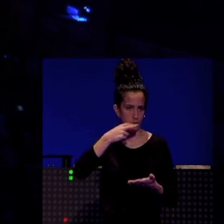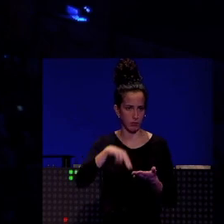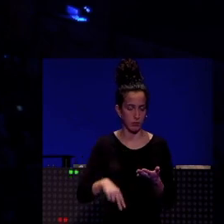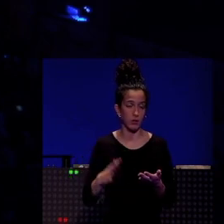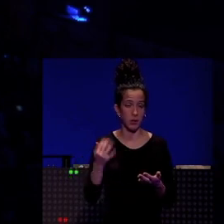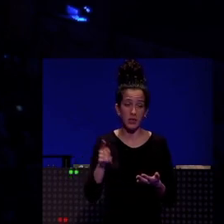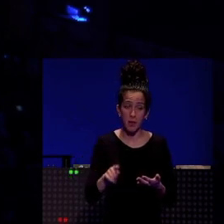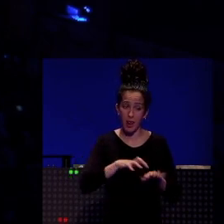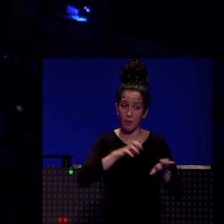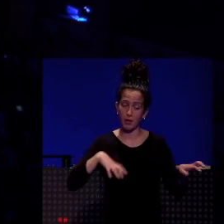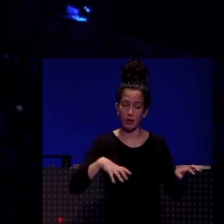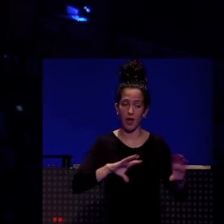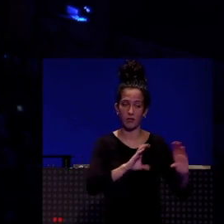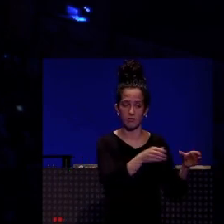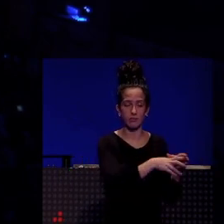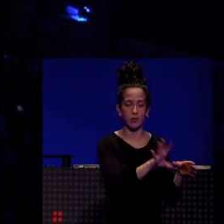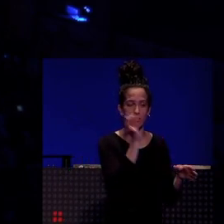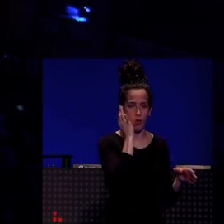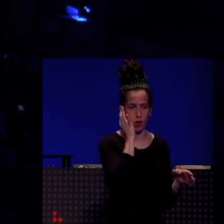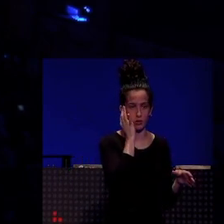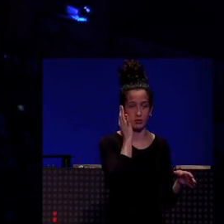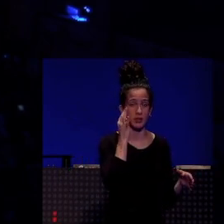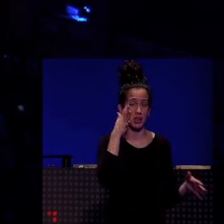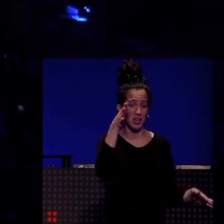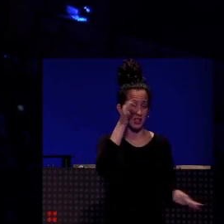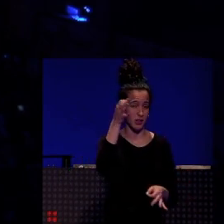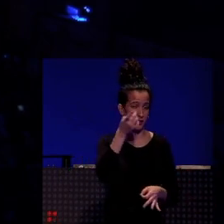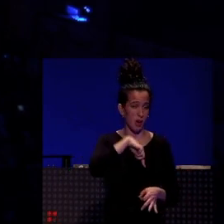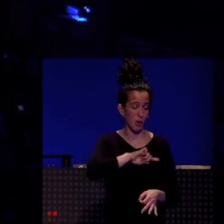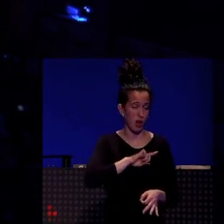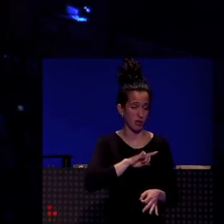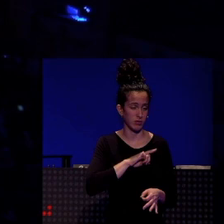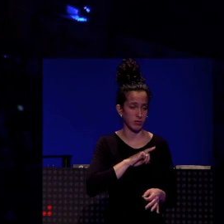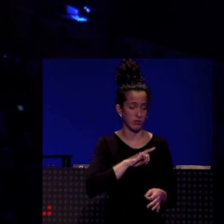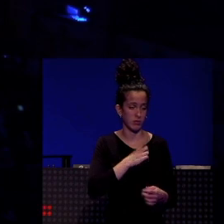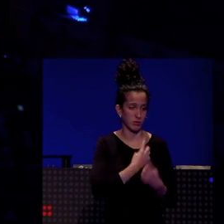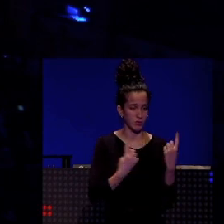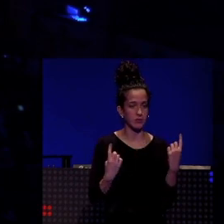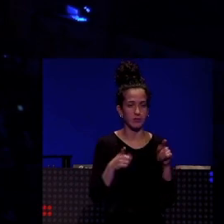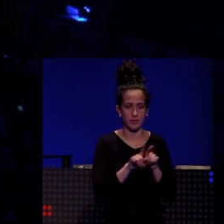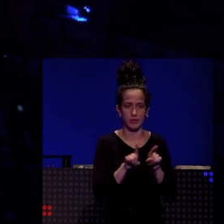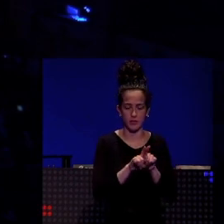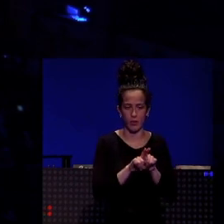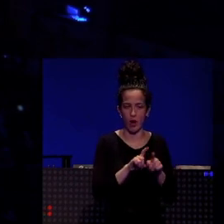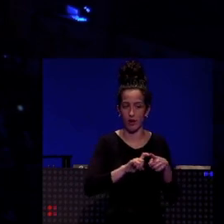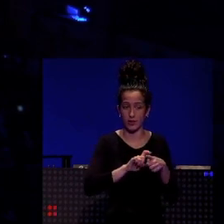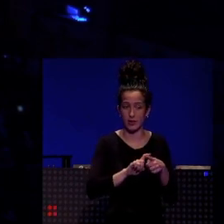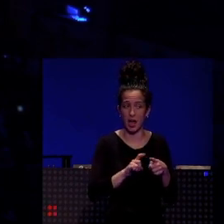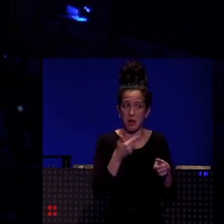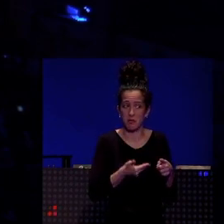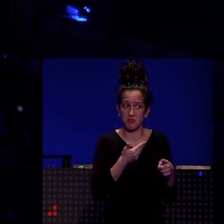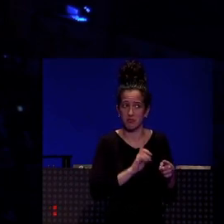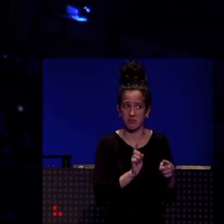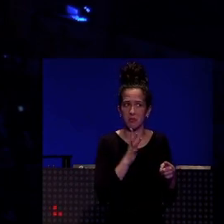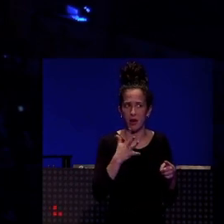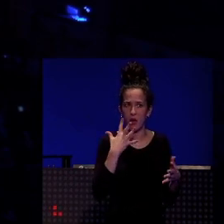estas son algunas de nuestras cifras a mí me importa un poco pero bueno son destacables sobre todo por lo que os contaba en un proyecto que